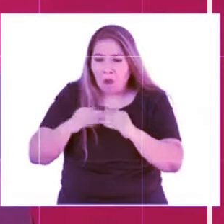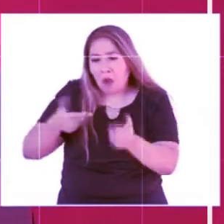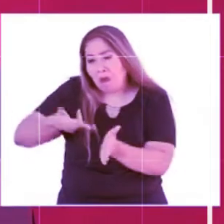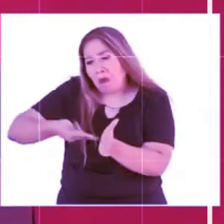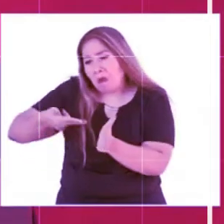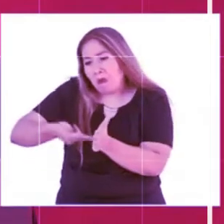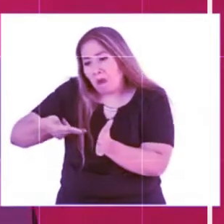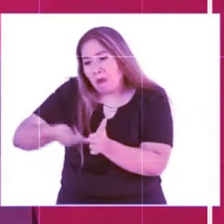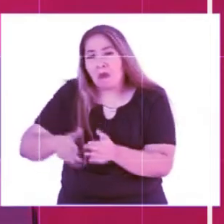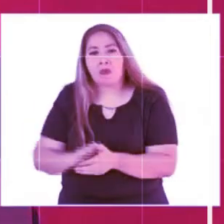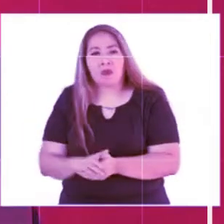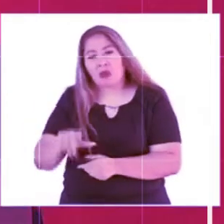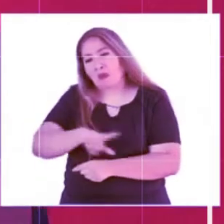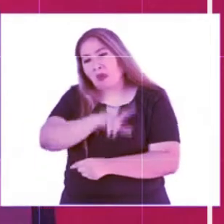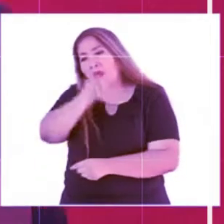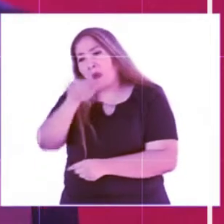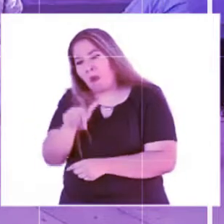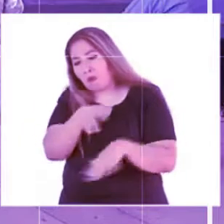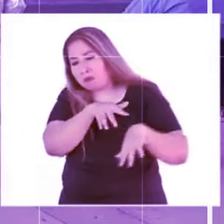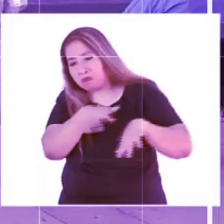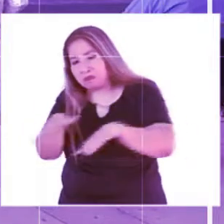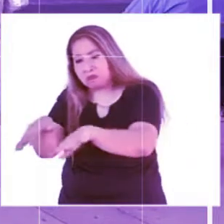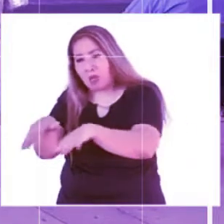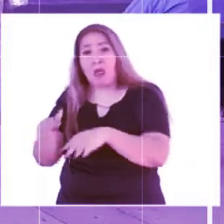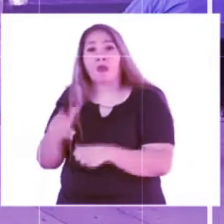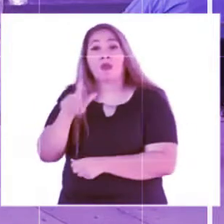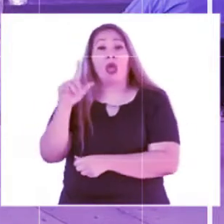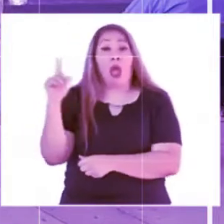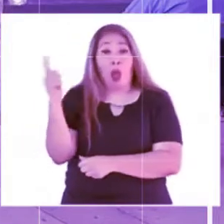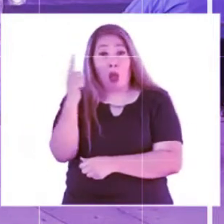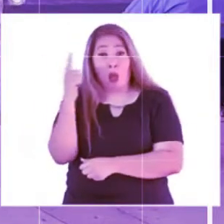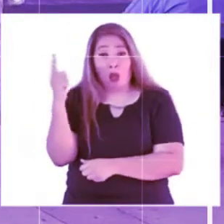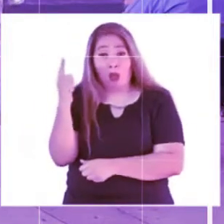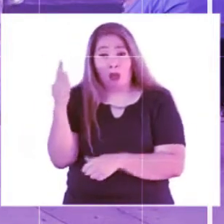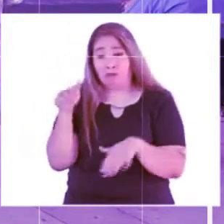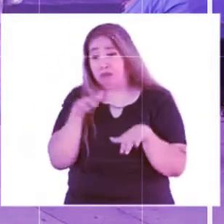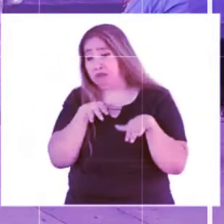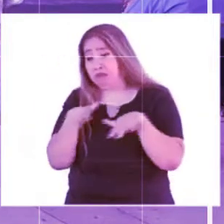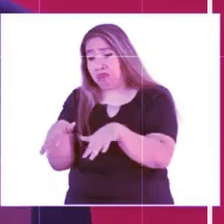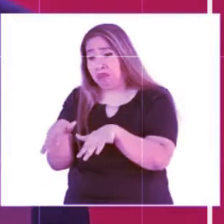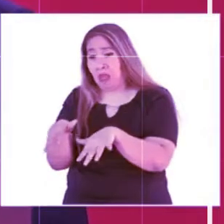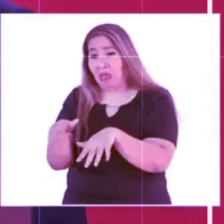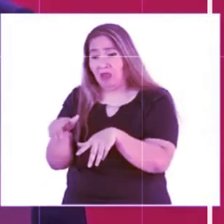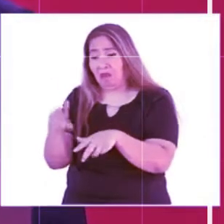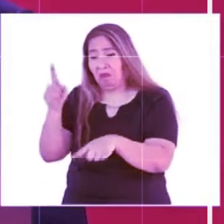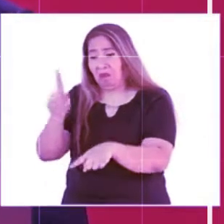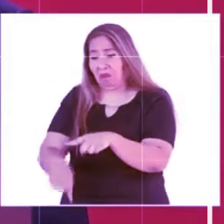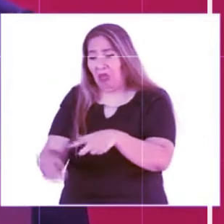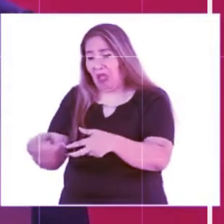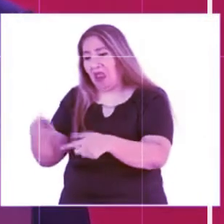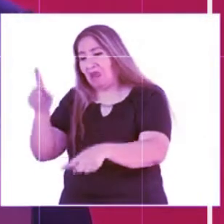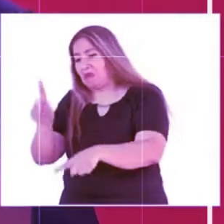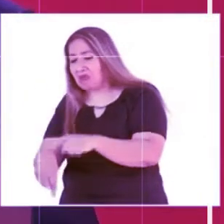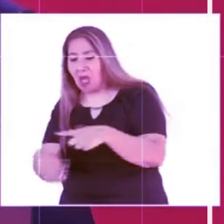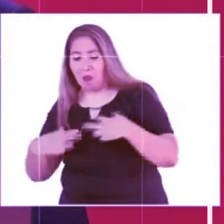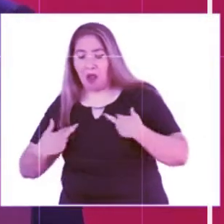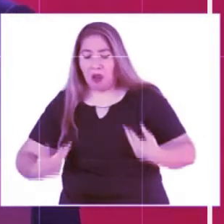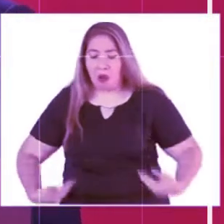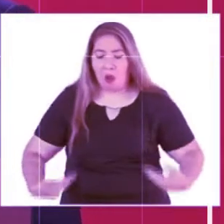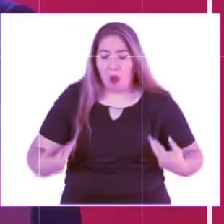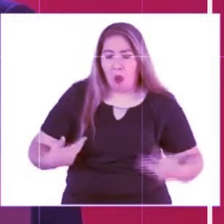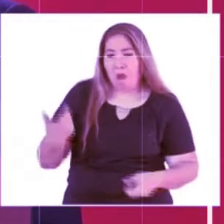herramientas. Luego otra de Gómez Palacio y los despojaba de ropas y